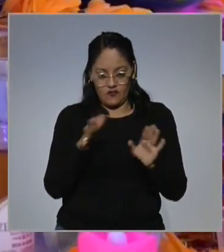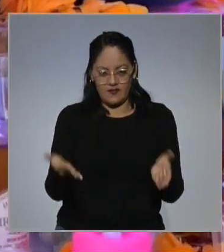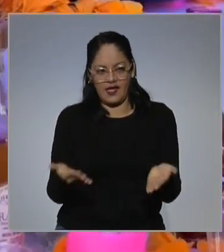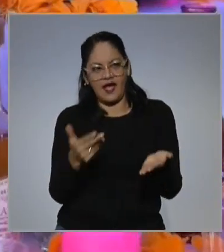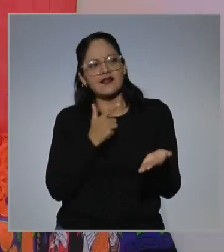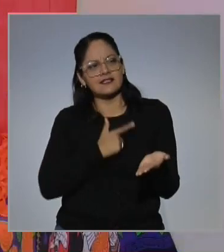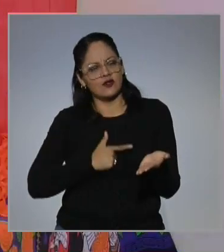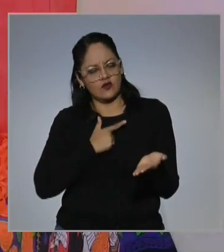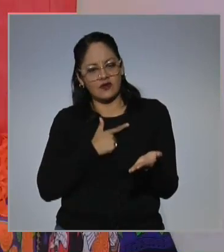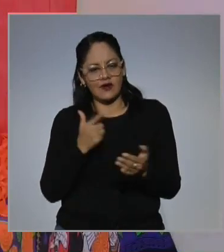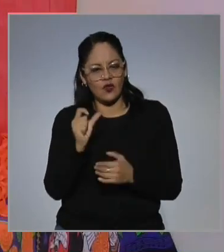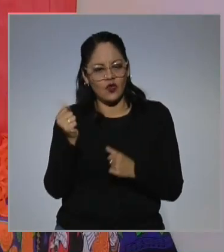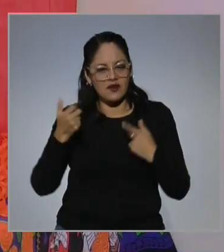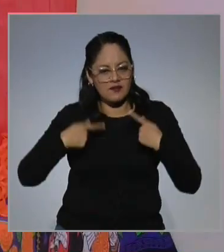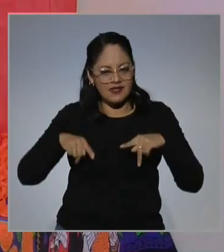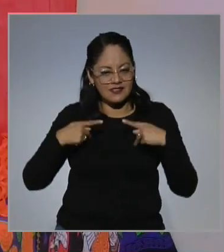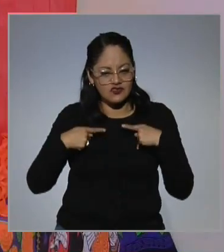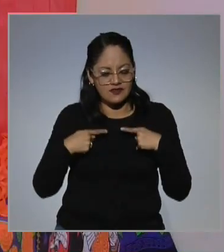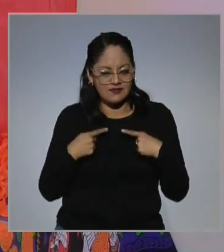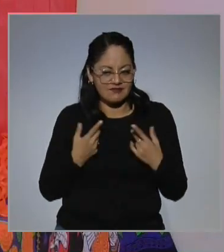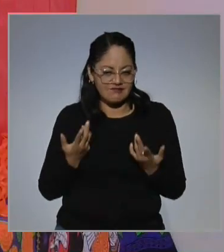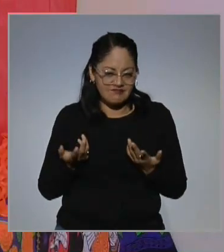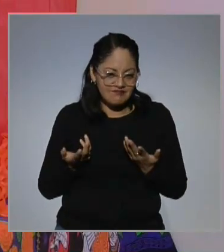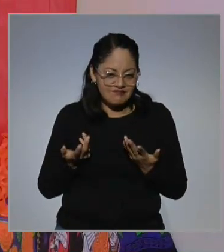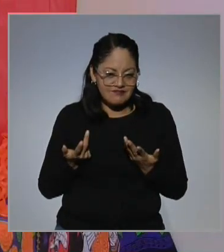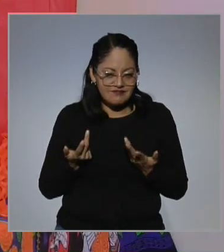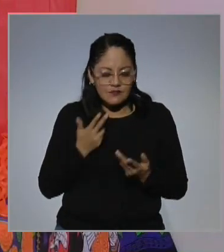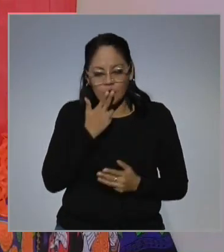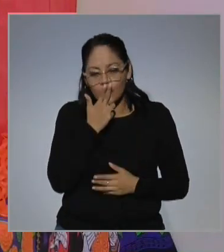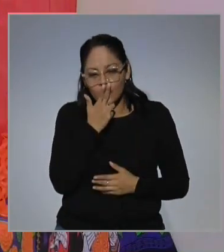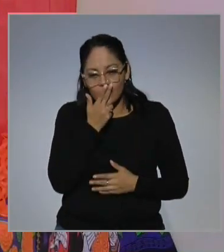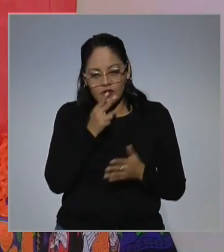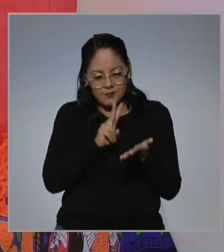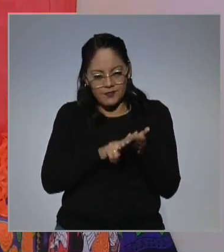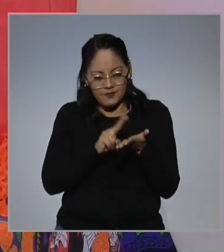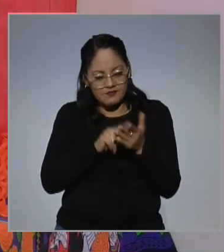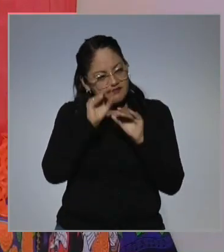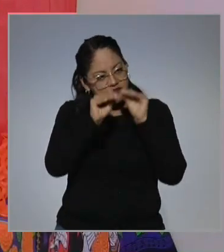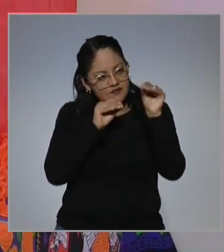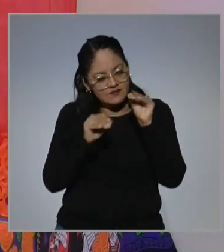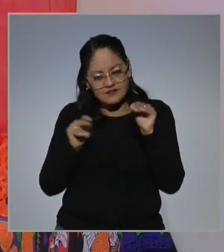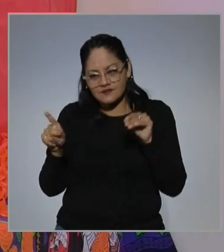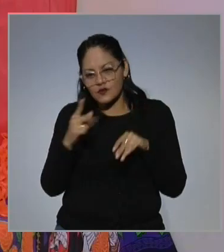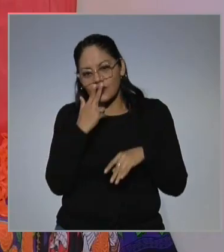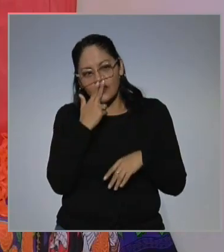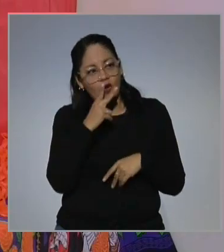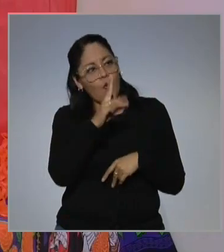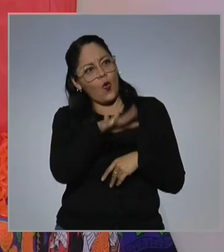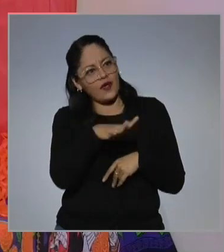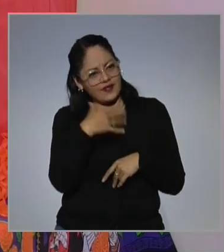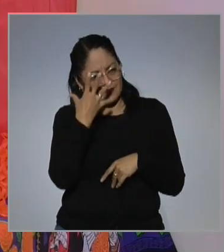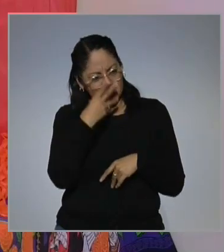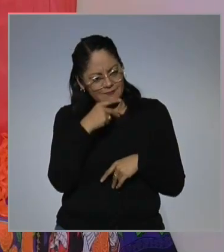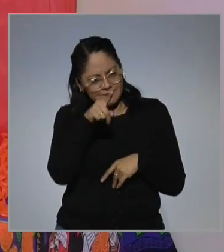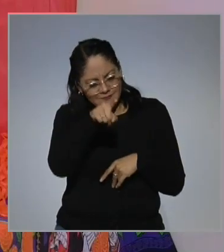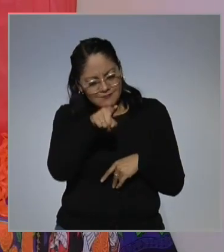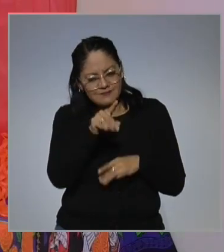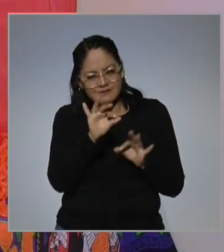gusta. Hay gente que valora esto que yo hago. Me dice, oye, qué bueno